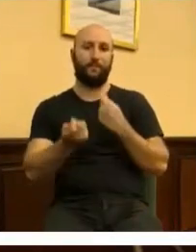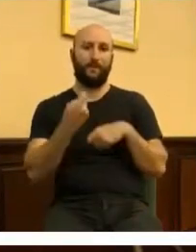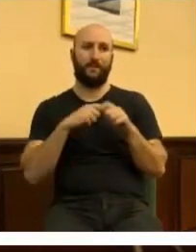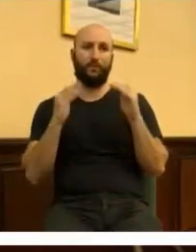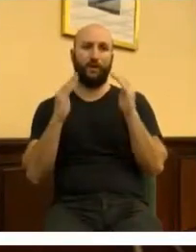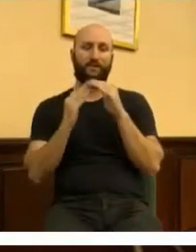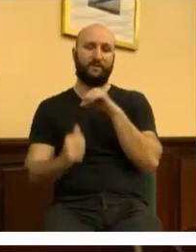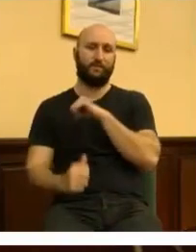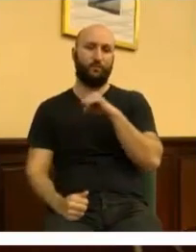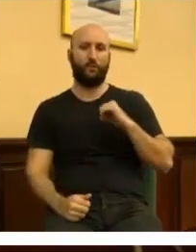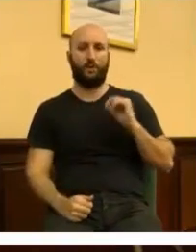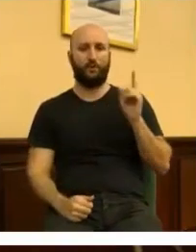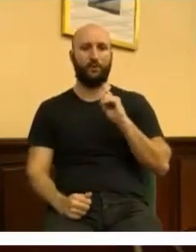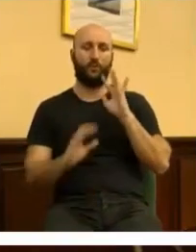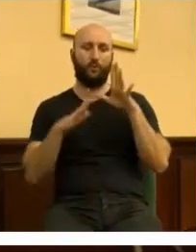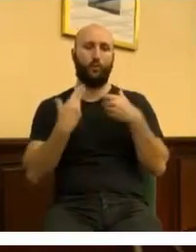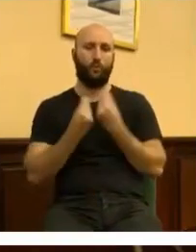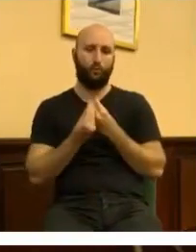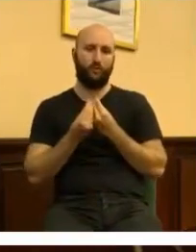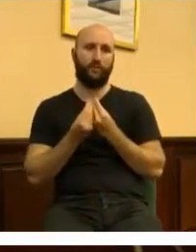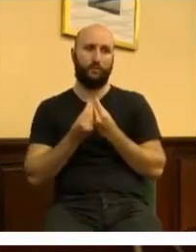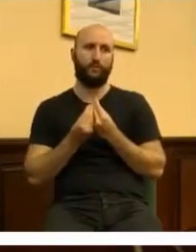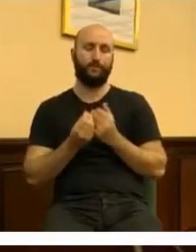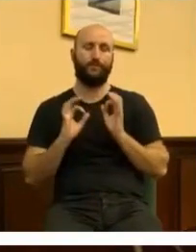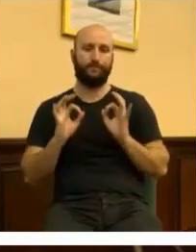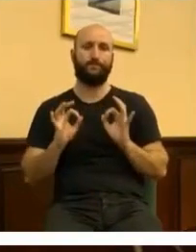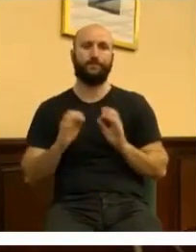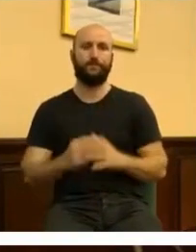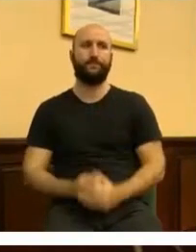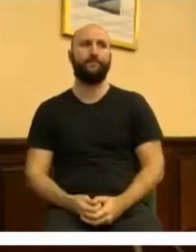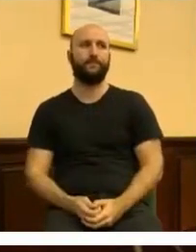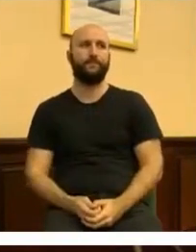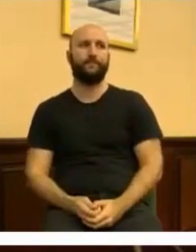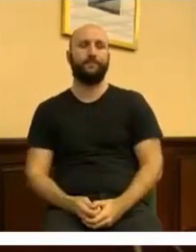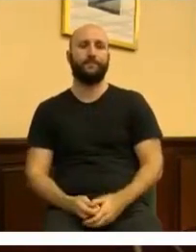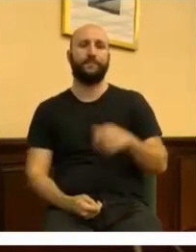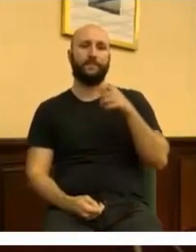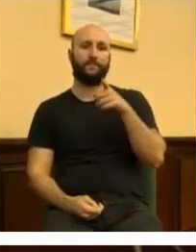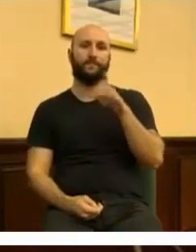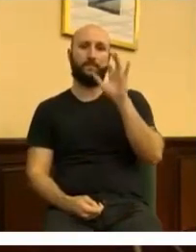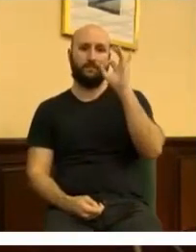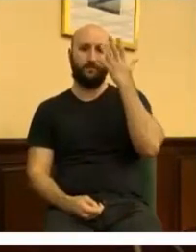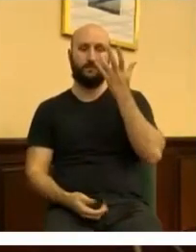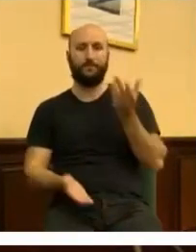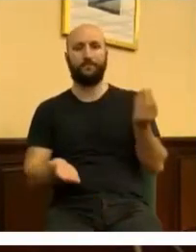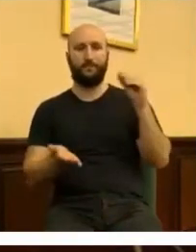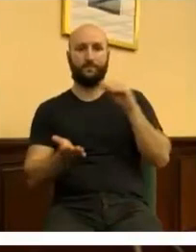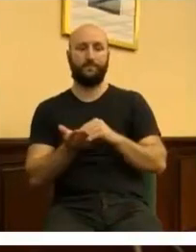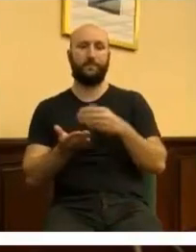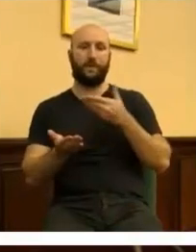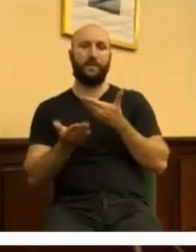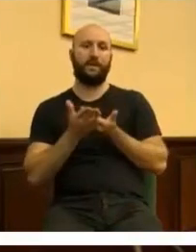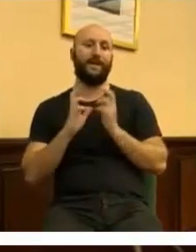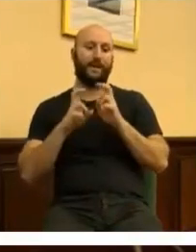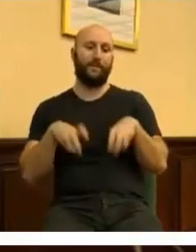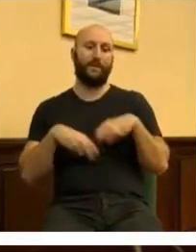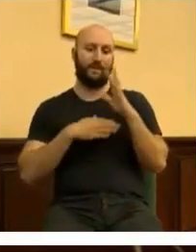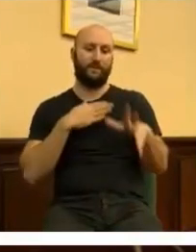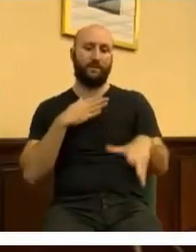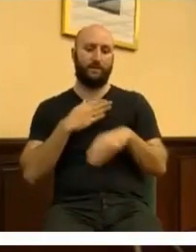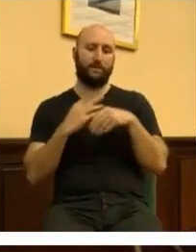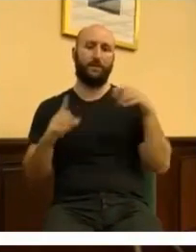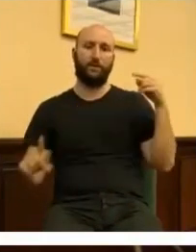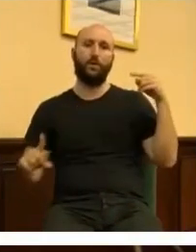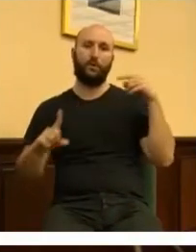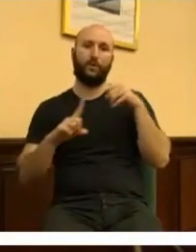forma individualizada, sino todas dentro de un mismo lote. A esta iniciativa le hemos sumado una enmienda de adición con el